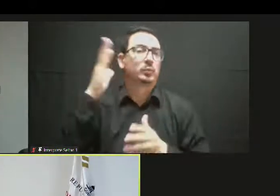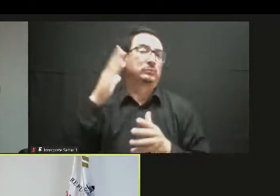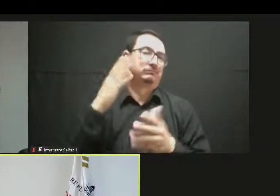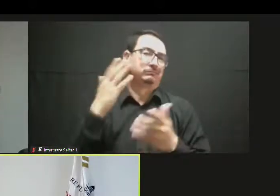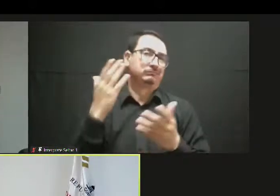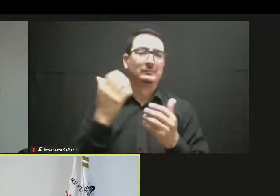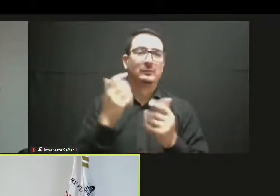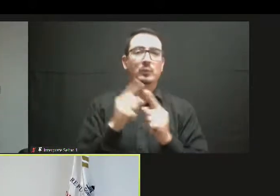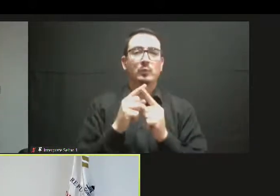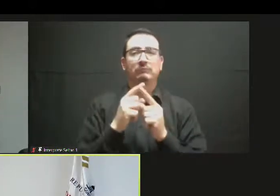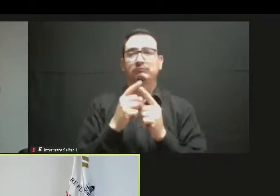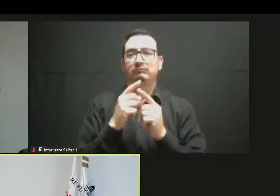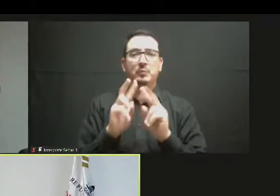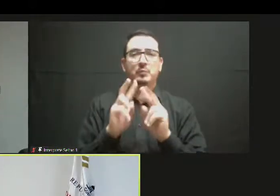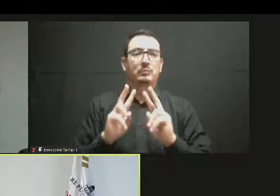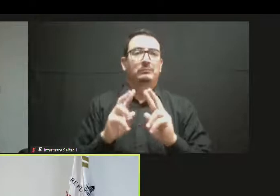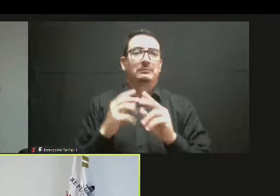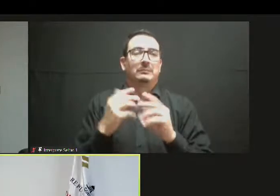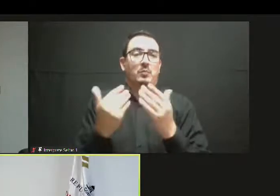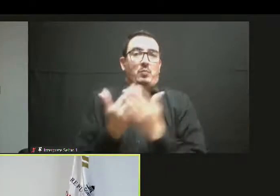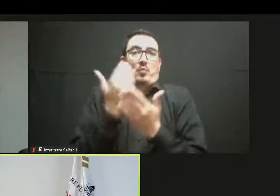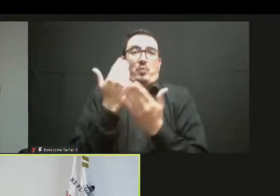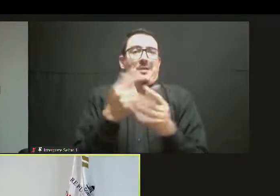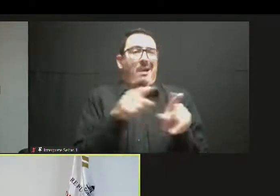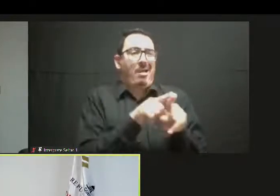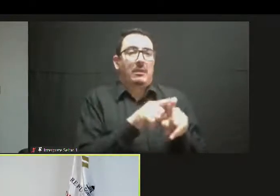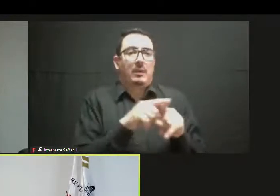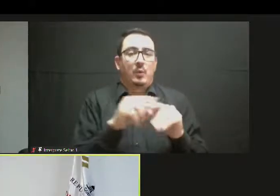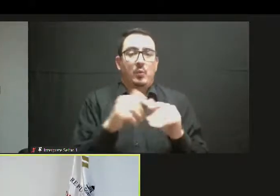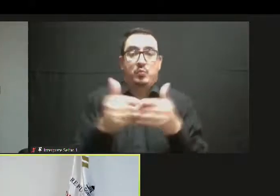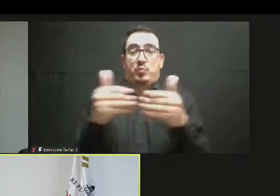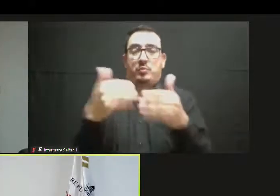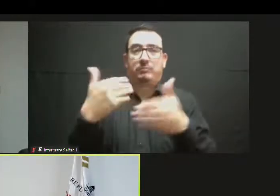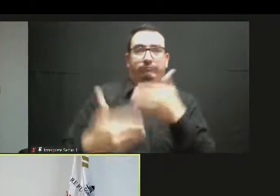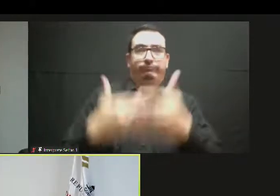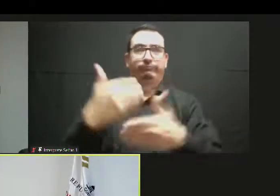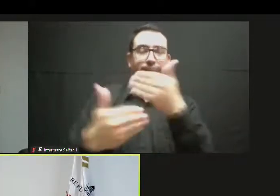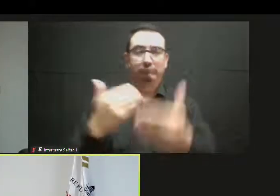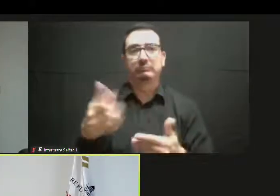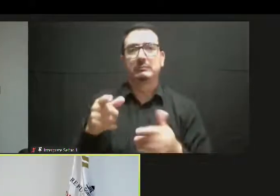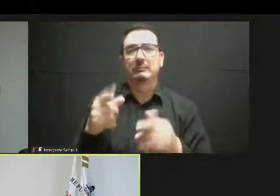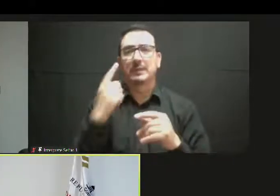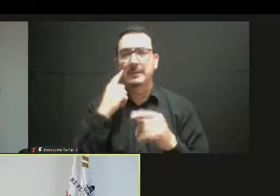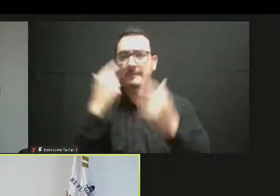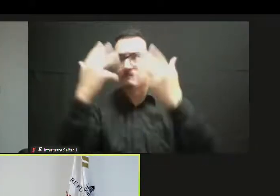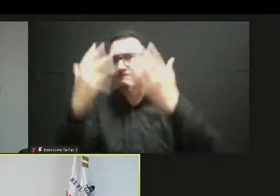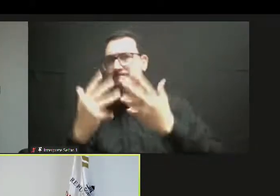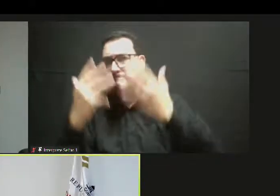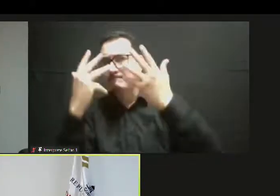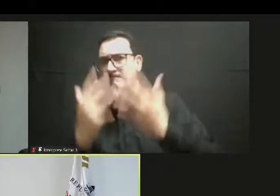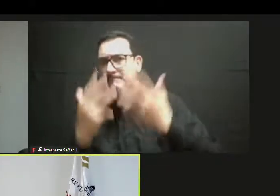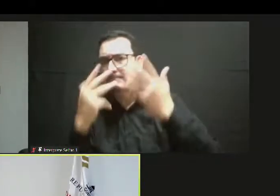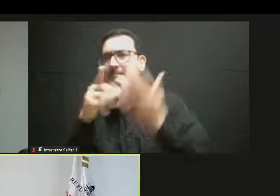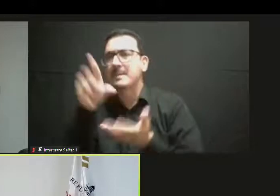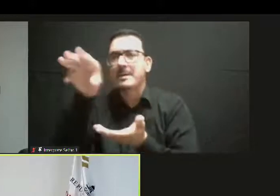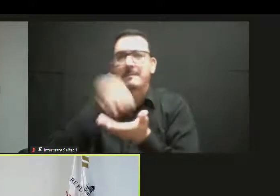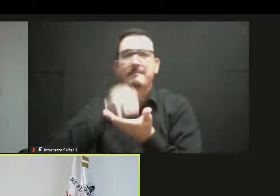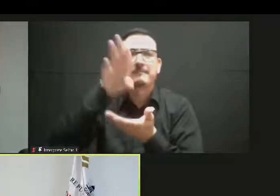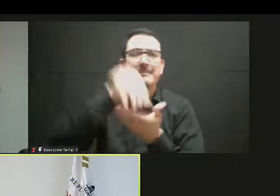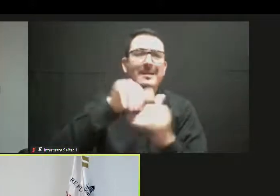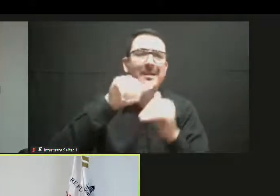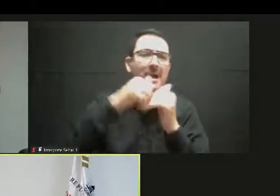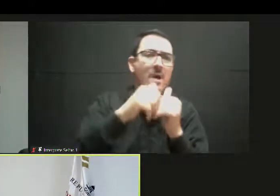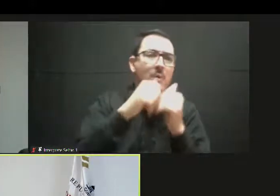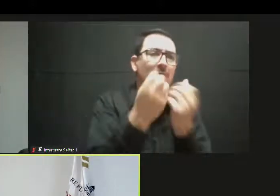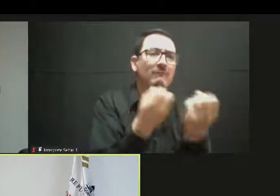un registro de proveedores de servicios con el cual estamos haciendo un levantamiento de información sobre las empresas